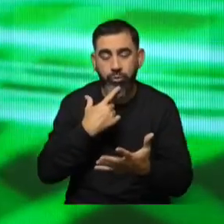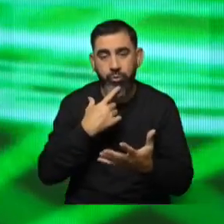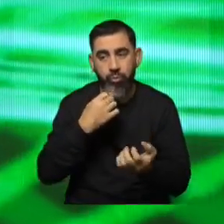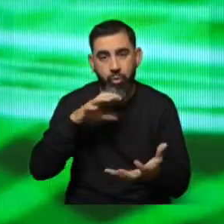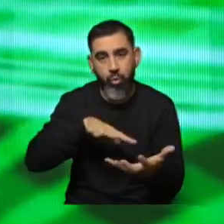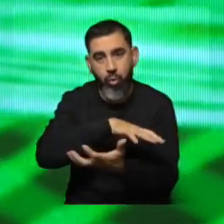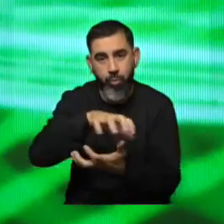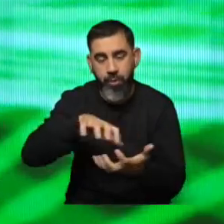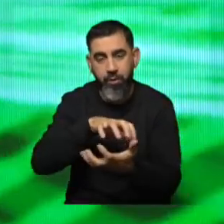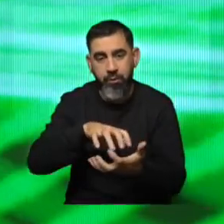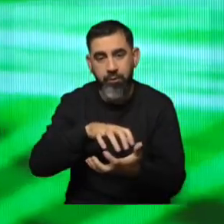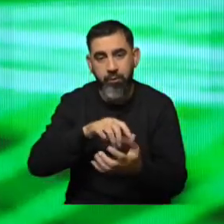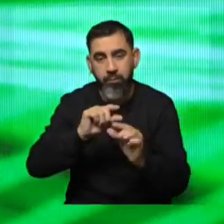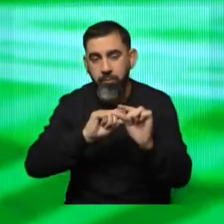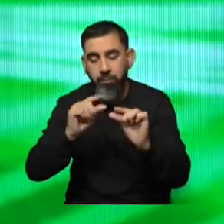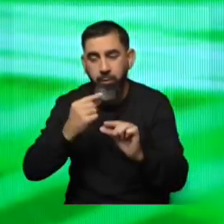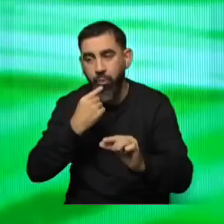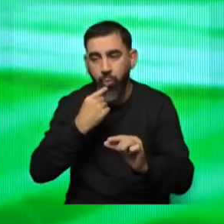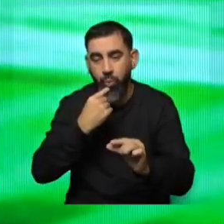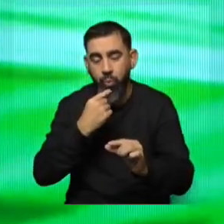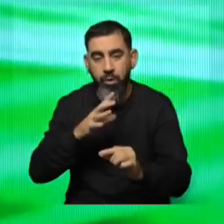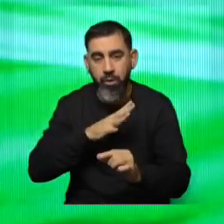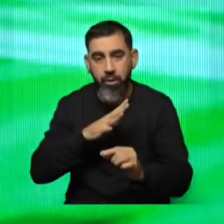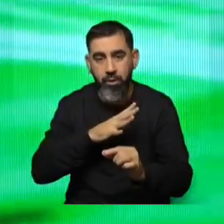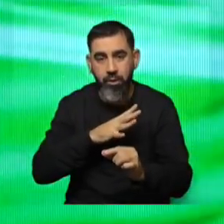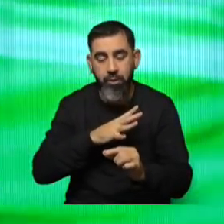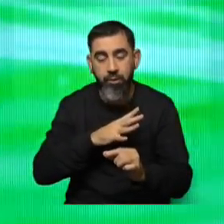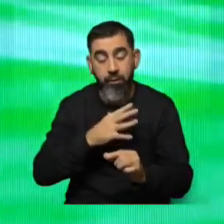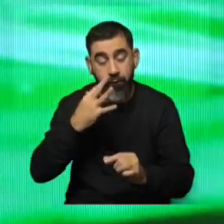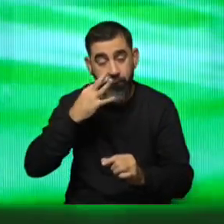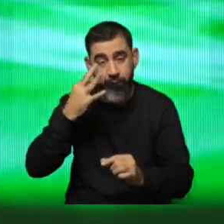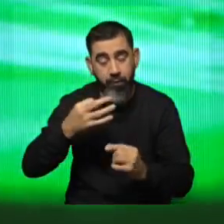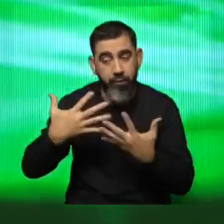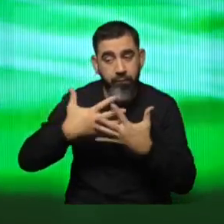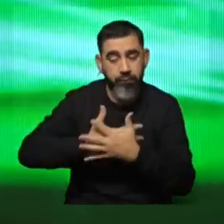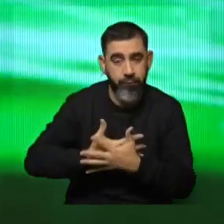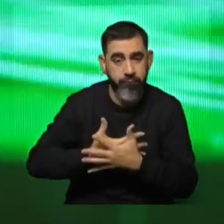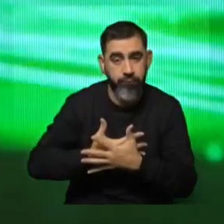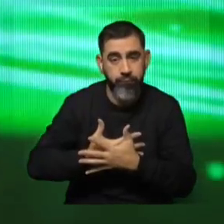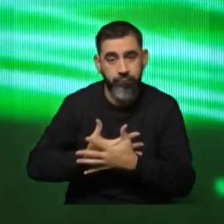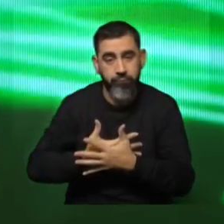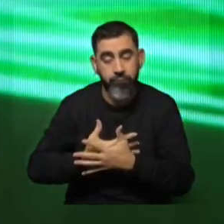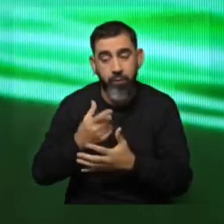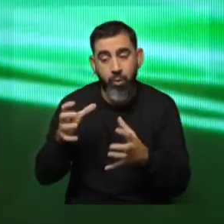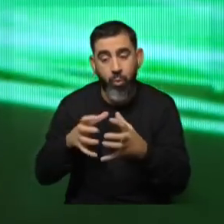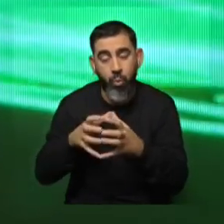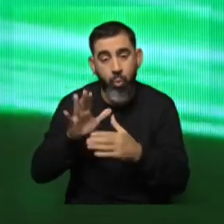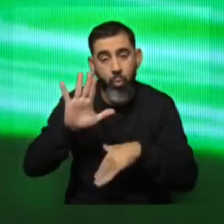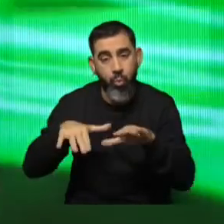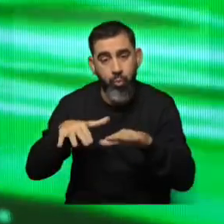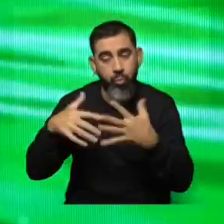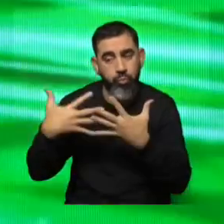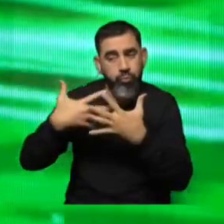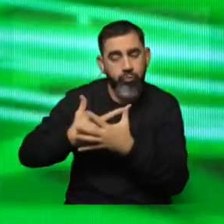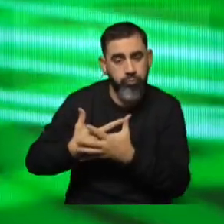fuerte que tuvimos entonces estas pequeñas incertidumbres digamos más más momentáneas la verdad es que pegan y pegan fuertes sobre todo a este sector que viene tan